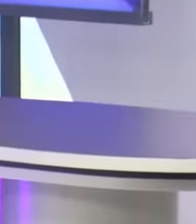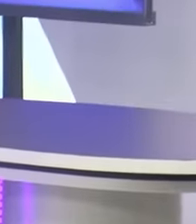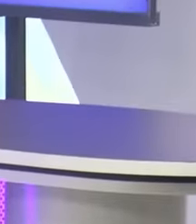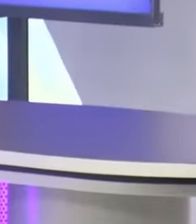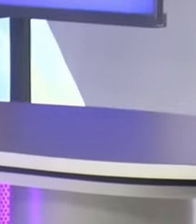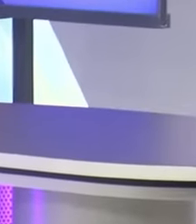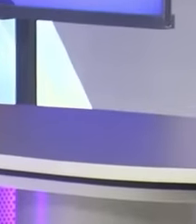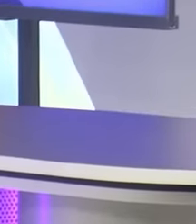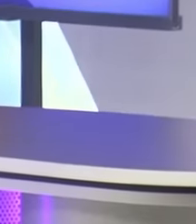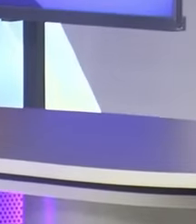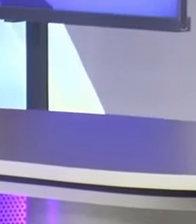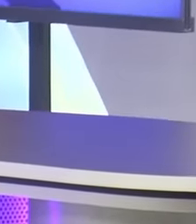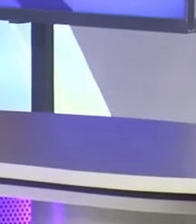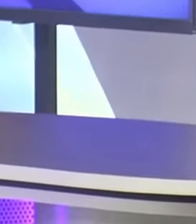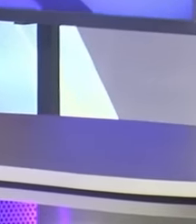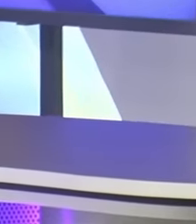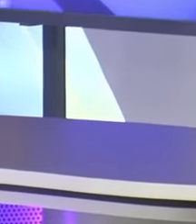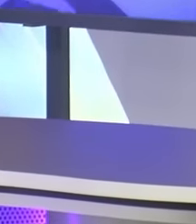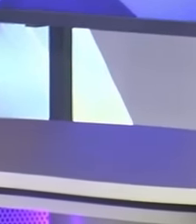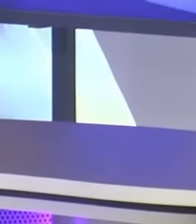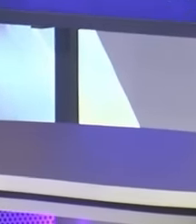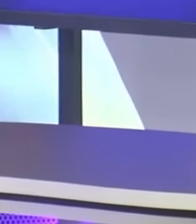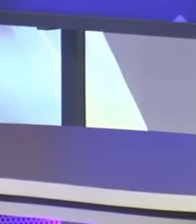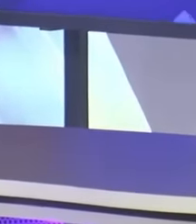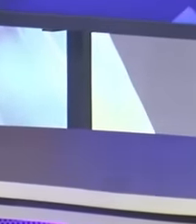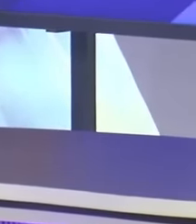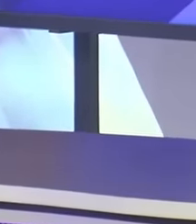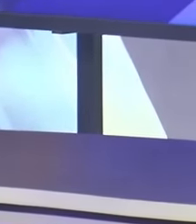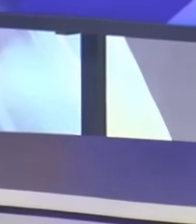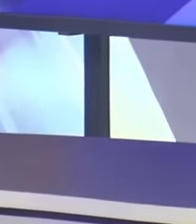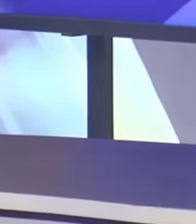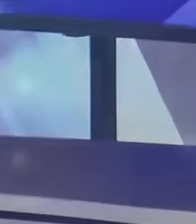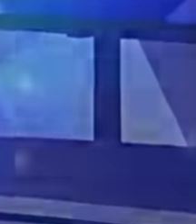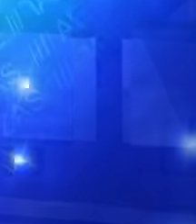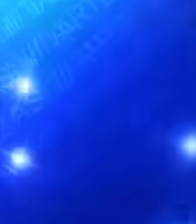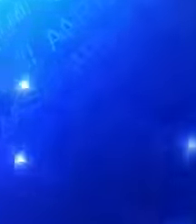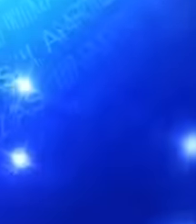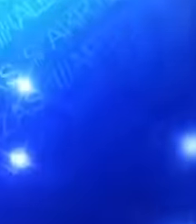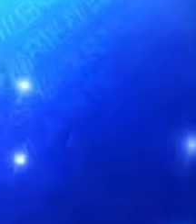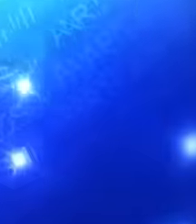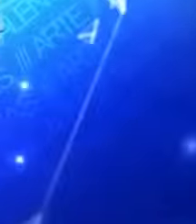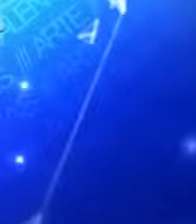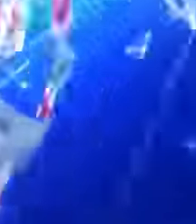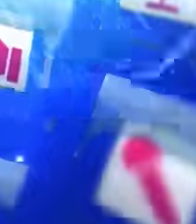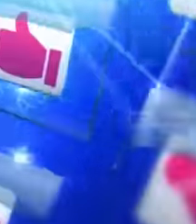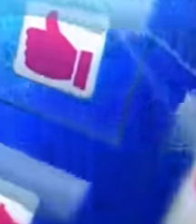Momento de darle paso a las buenas noticias de cultura y entretenimiento en nuestra sección de La Mira.